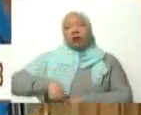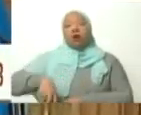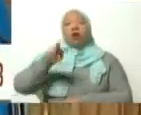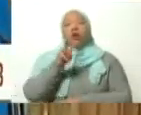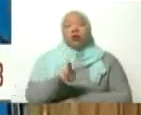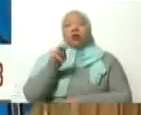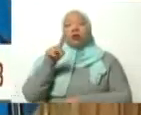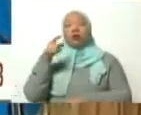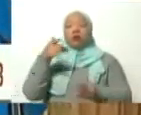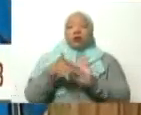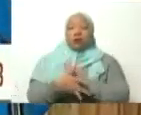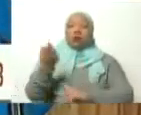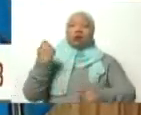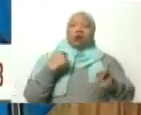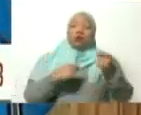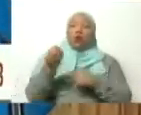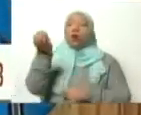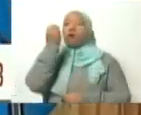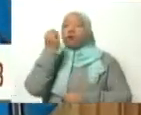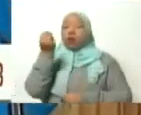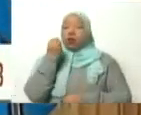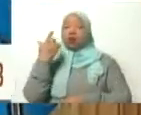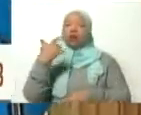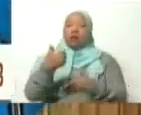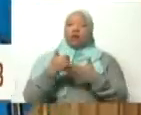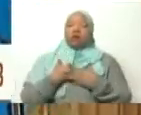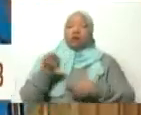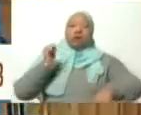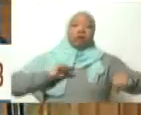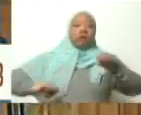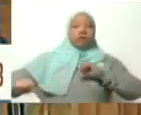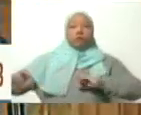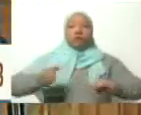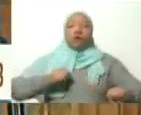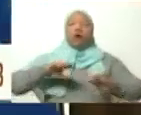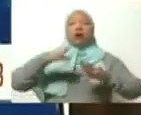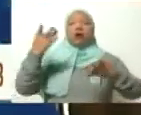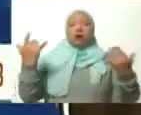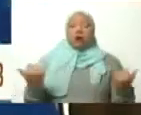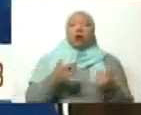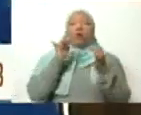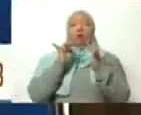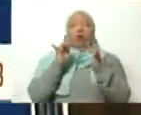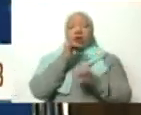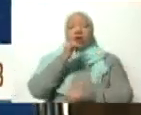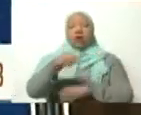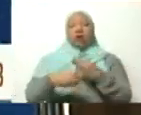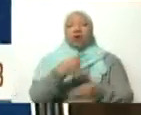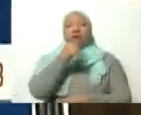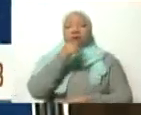2022 en materia de alimentos se le ha comprado al movimiento campesino directamente.